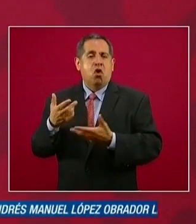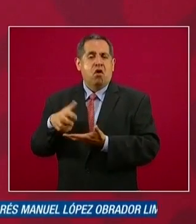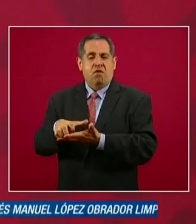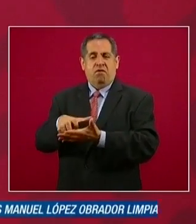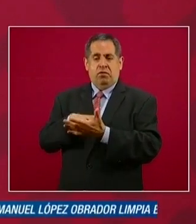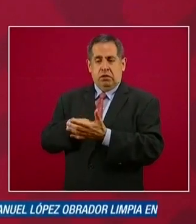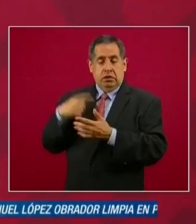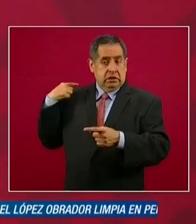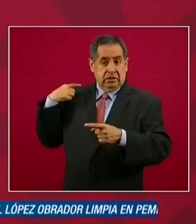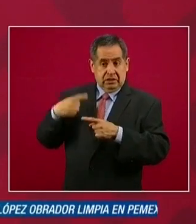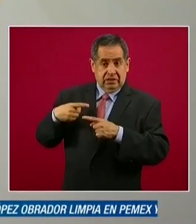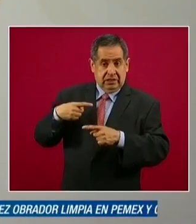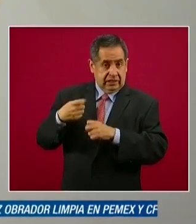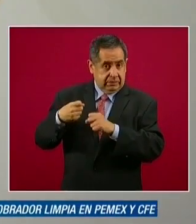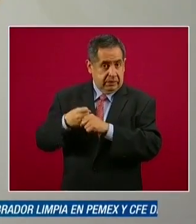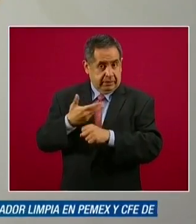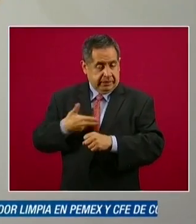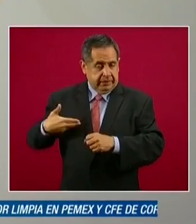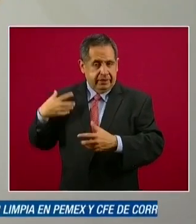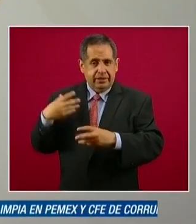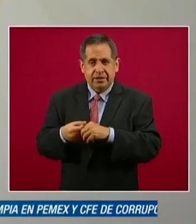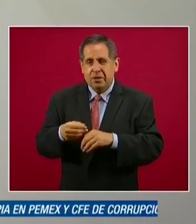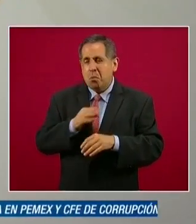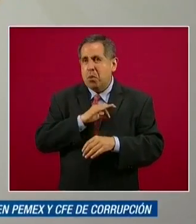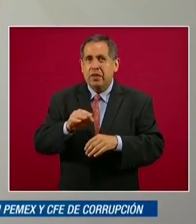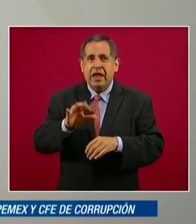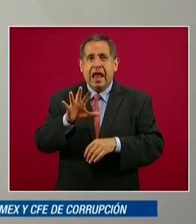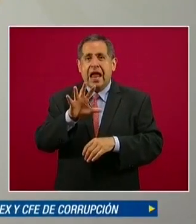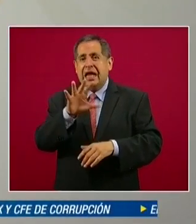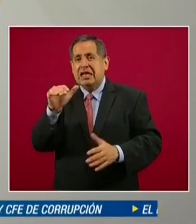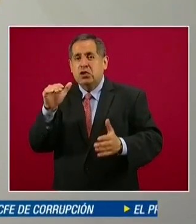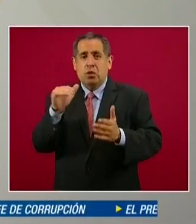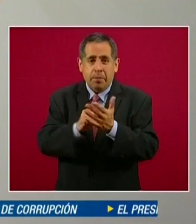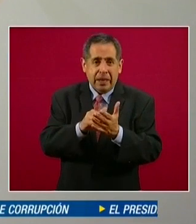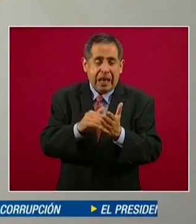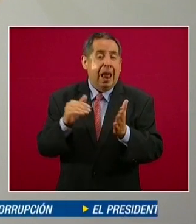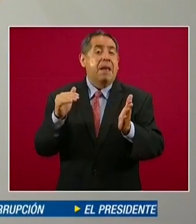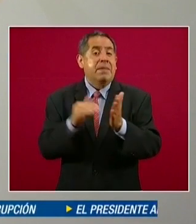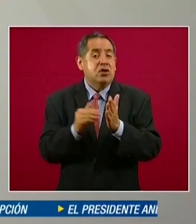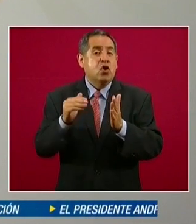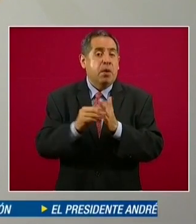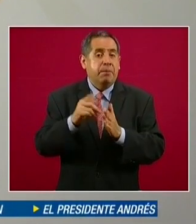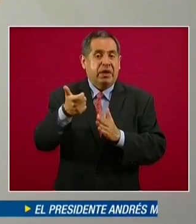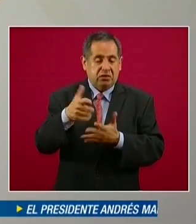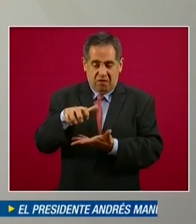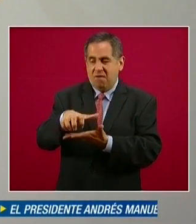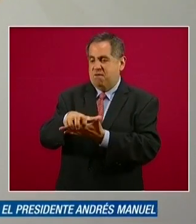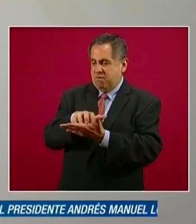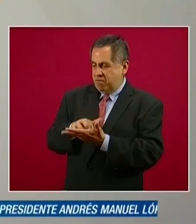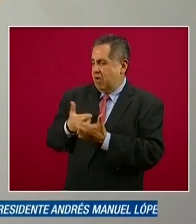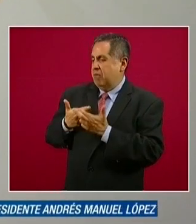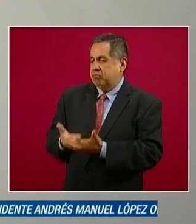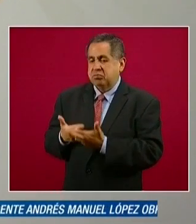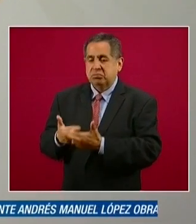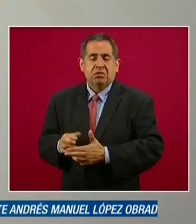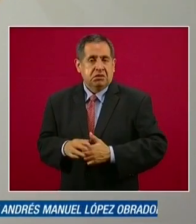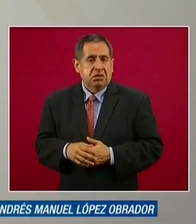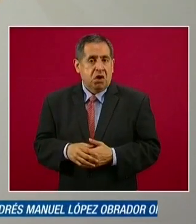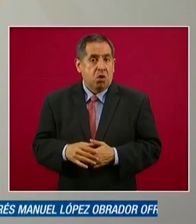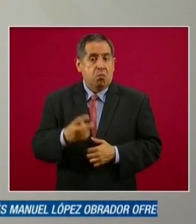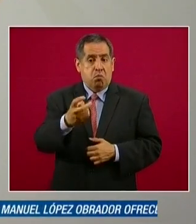el tiempo que llevamos más de 500 mil millones de pesos por eso no tenemos